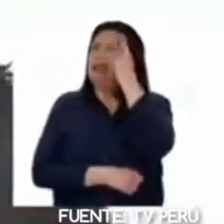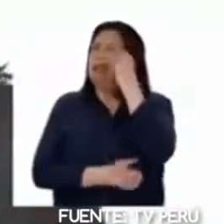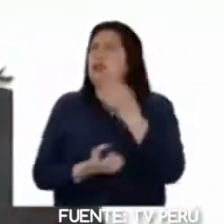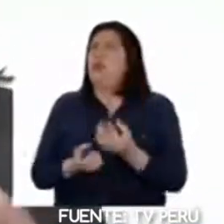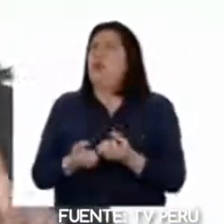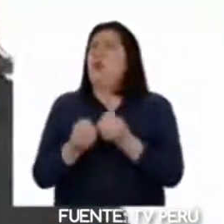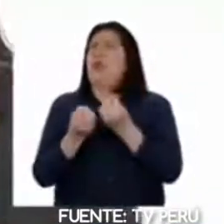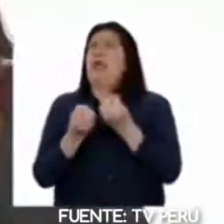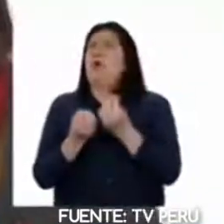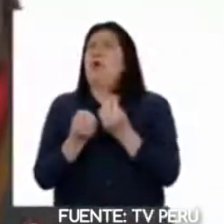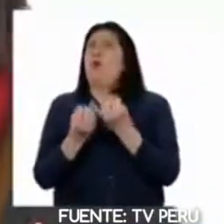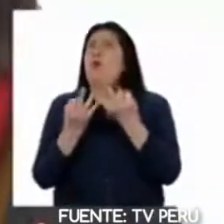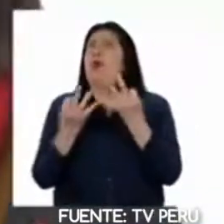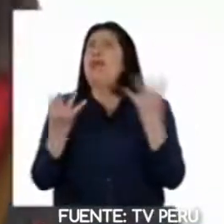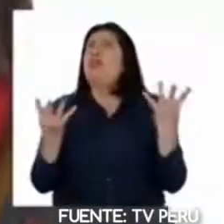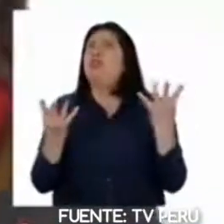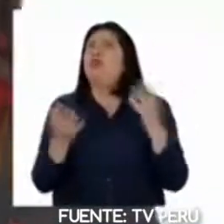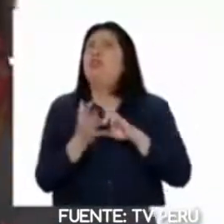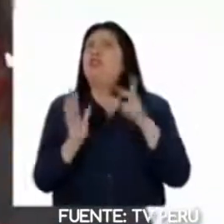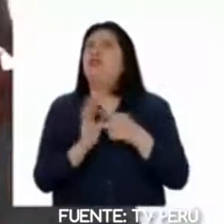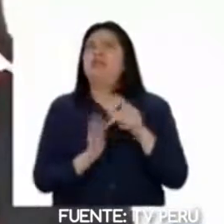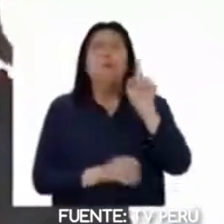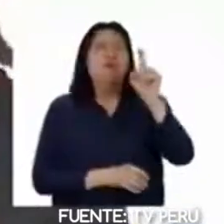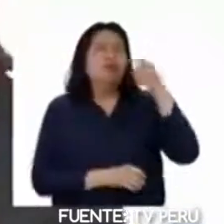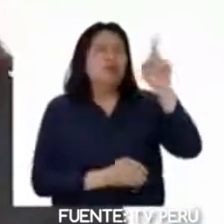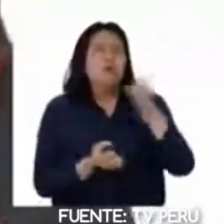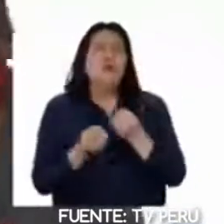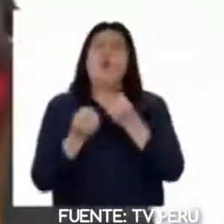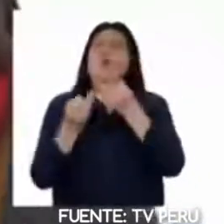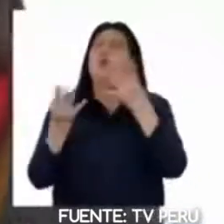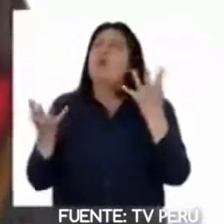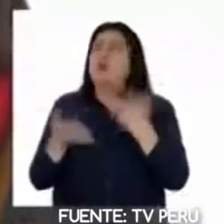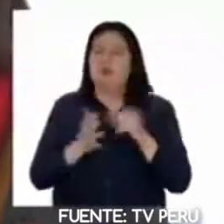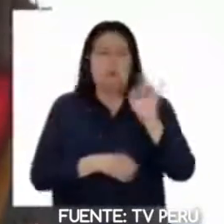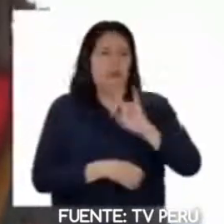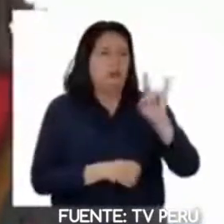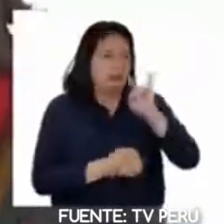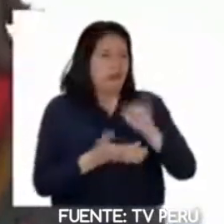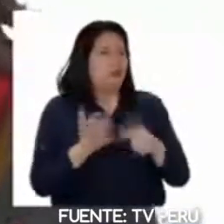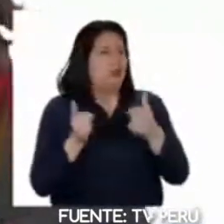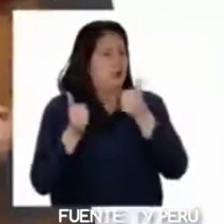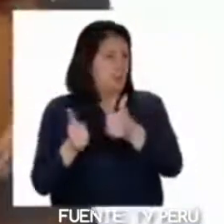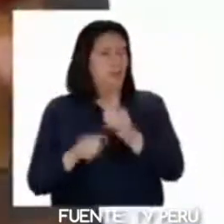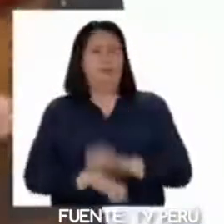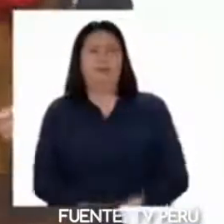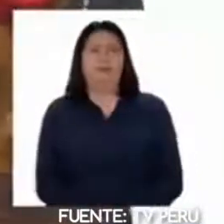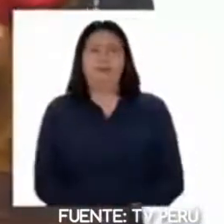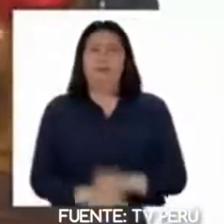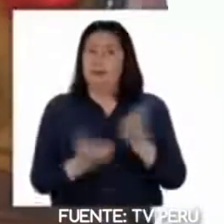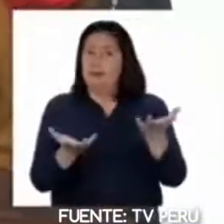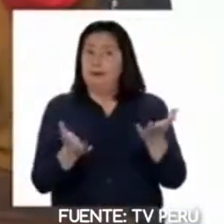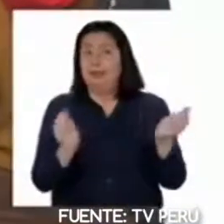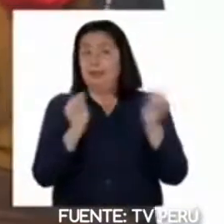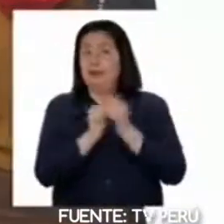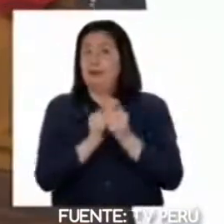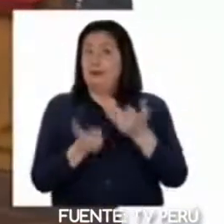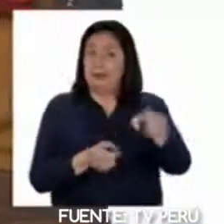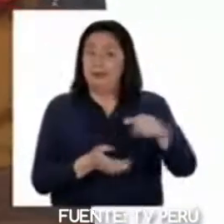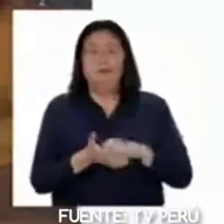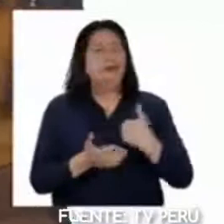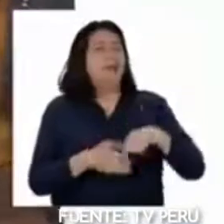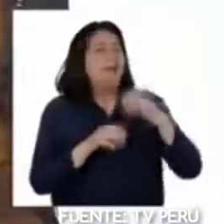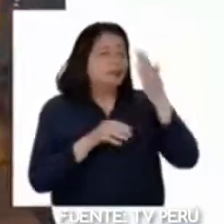qué tan grandes son las cantidades que se representan con estos números y utilizarlos de manera correcta. Y para acompañarnos con